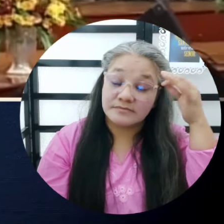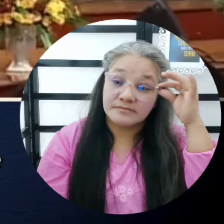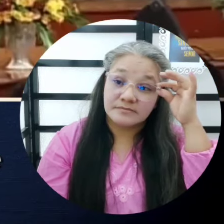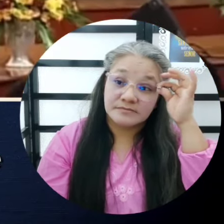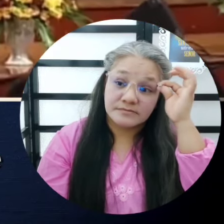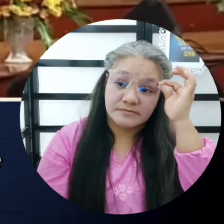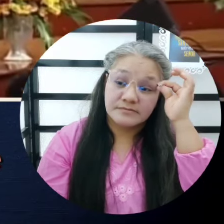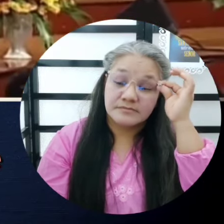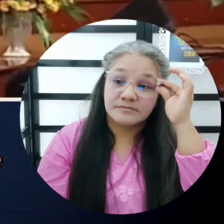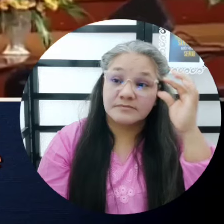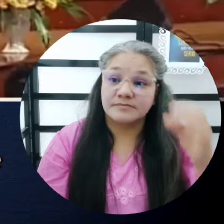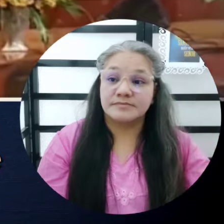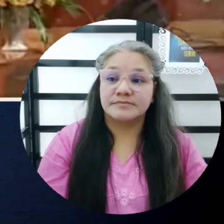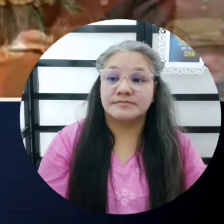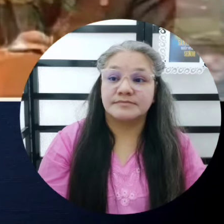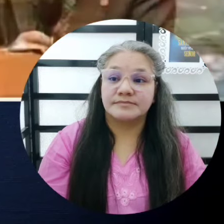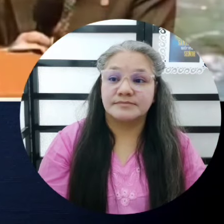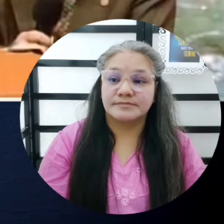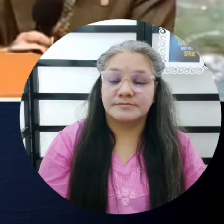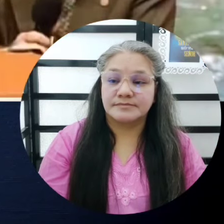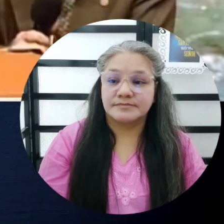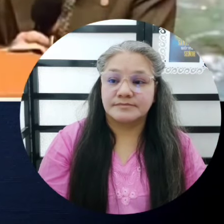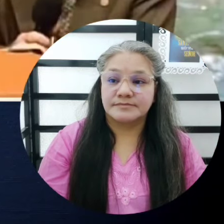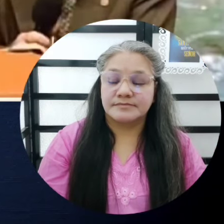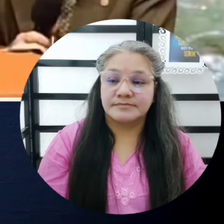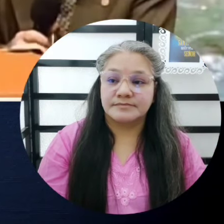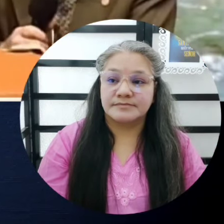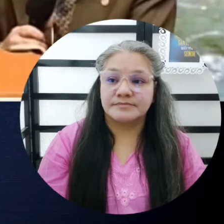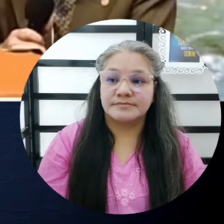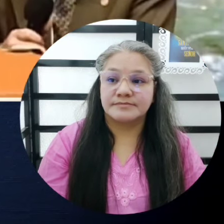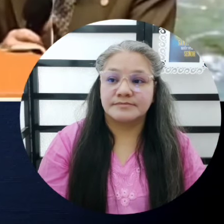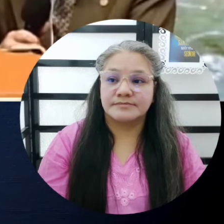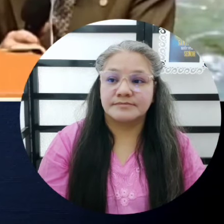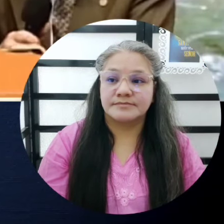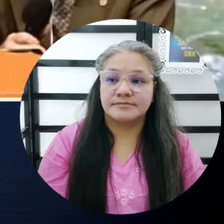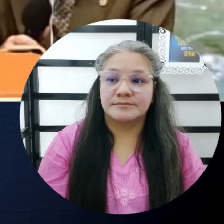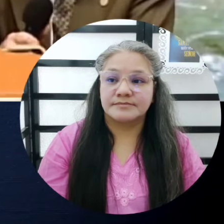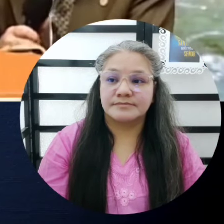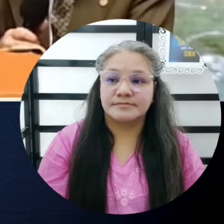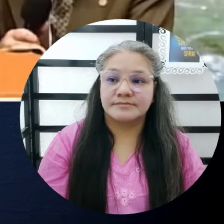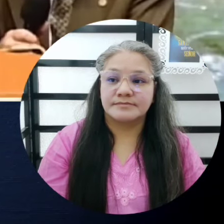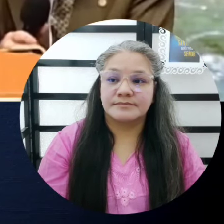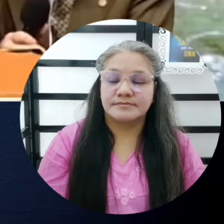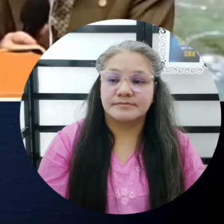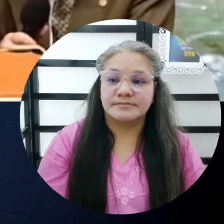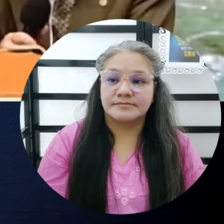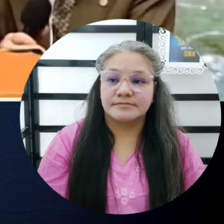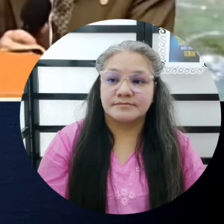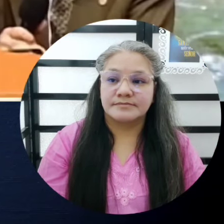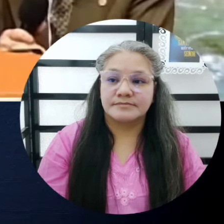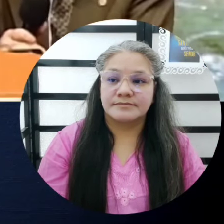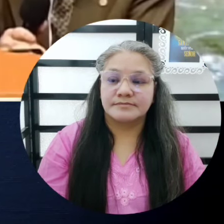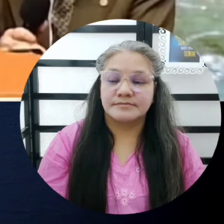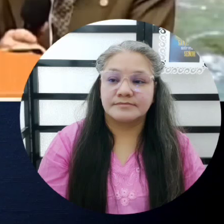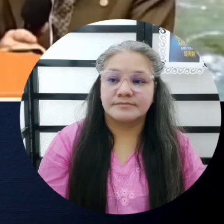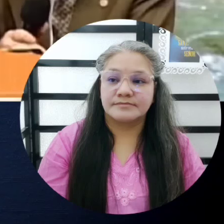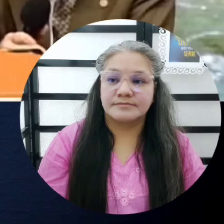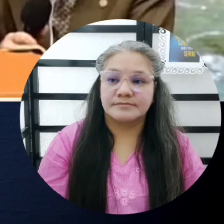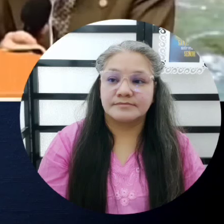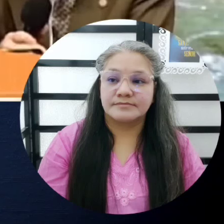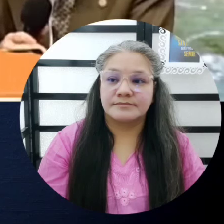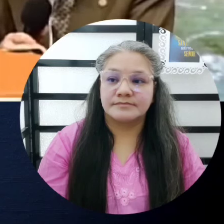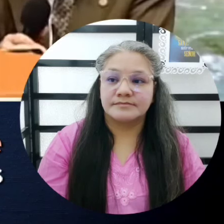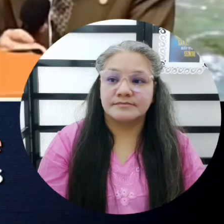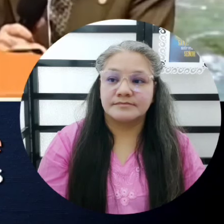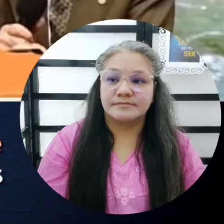grande, y buscaron vírgenes de todas partes de buen parecer, de Susa, residencia